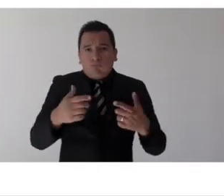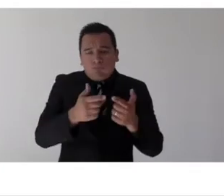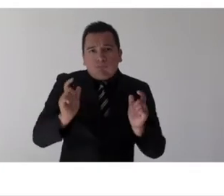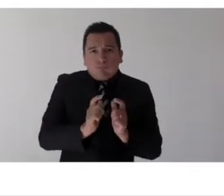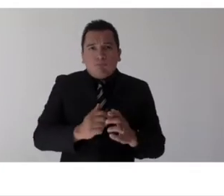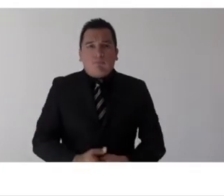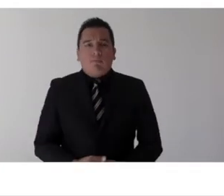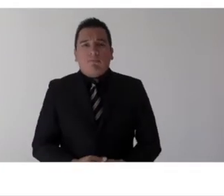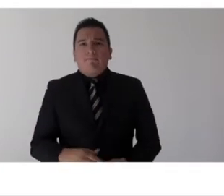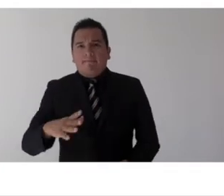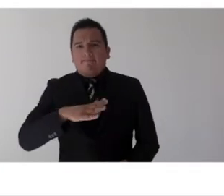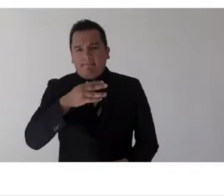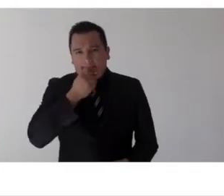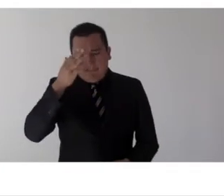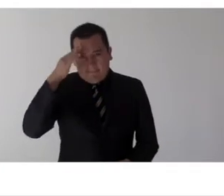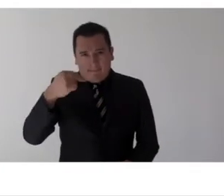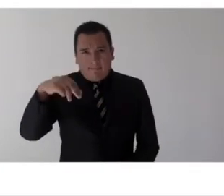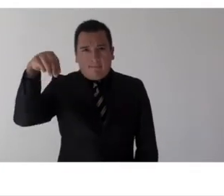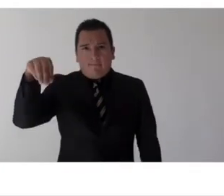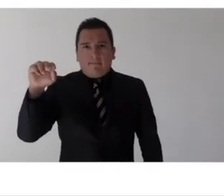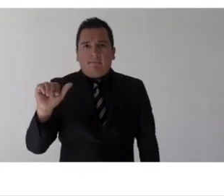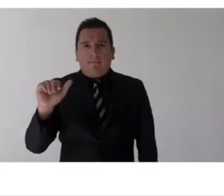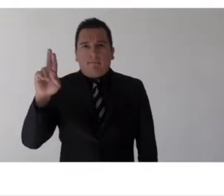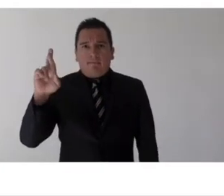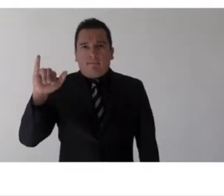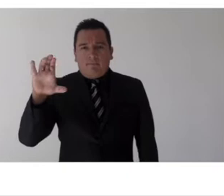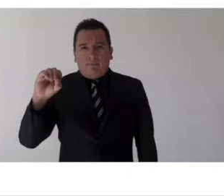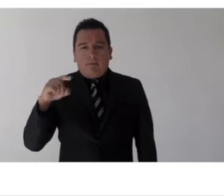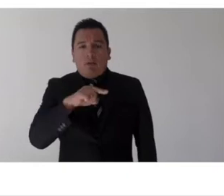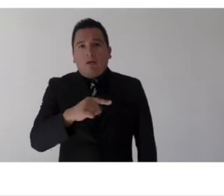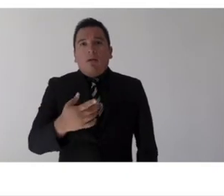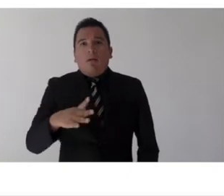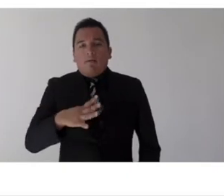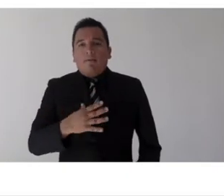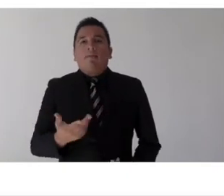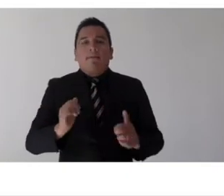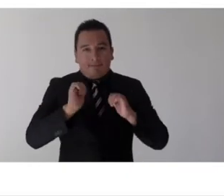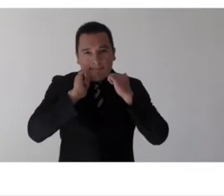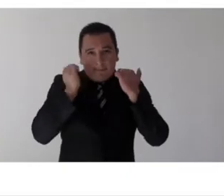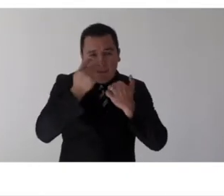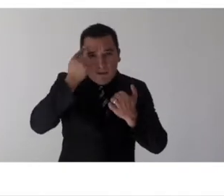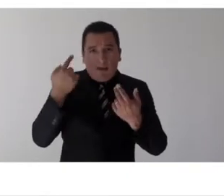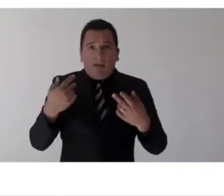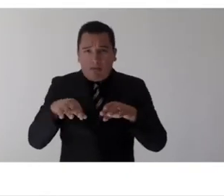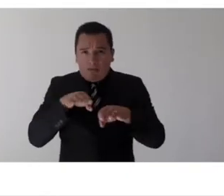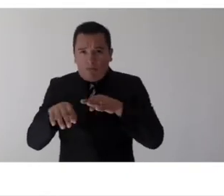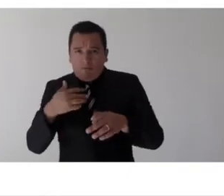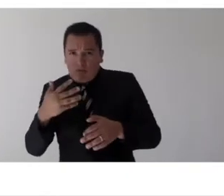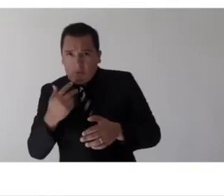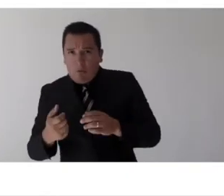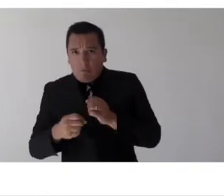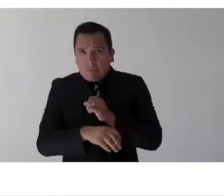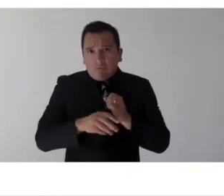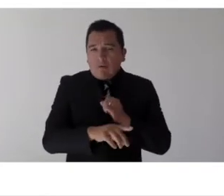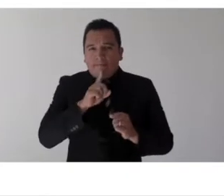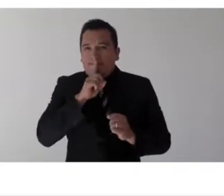Merino, que es uno de los principales impulsores del Sistema Nacional Anticorrupción. fue consejero electoral en el